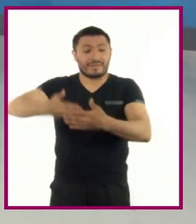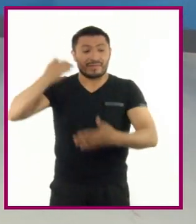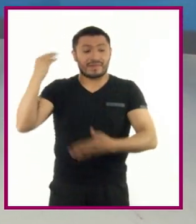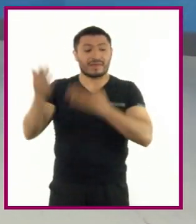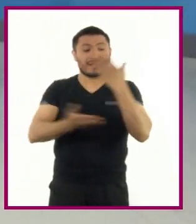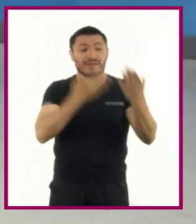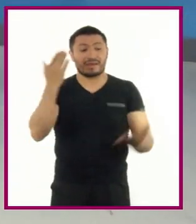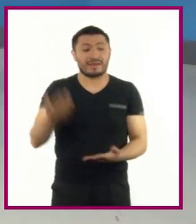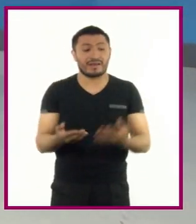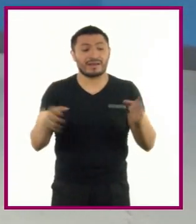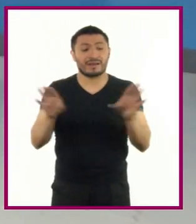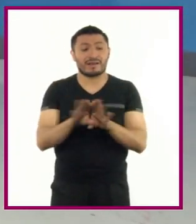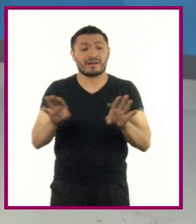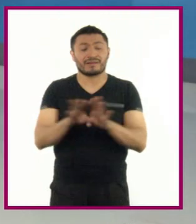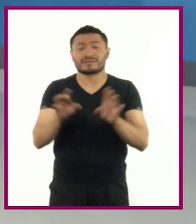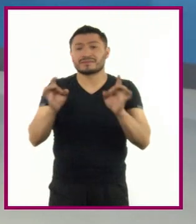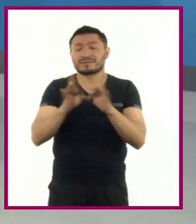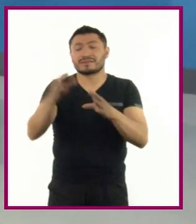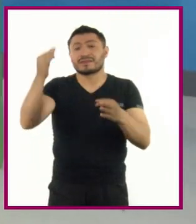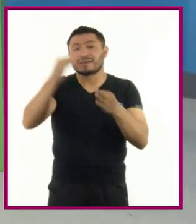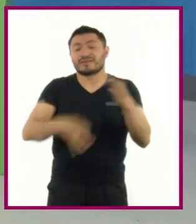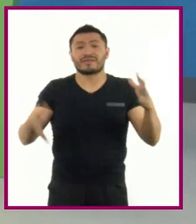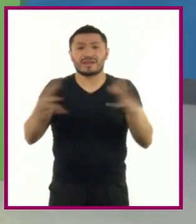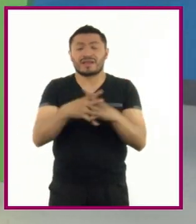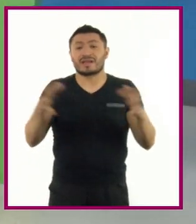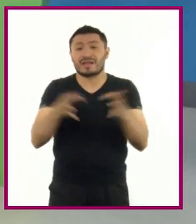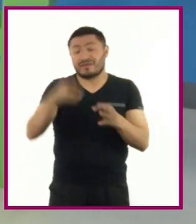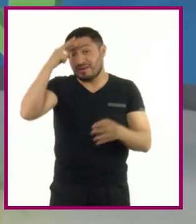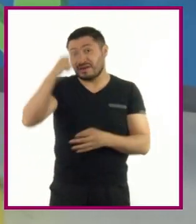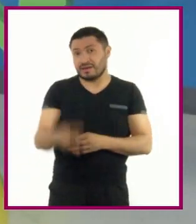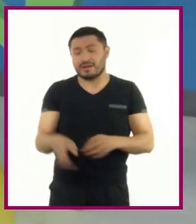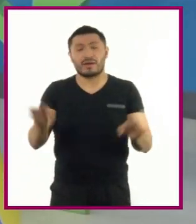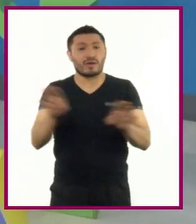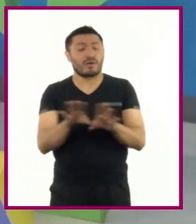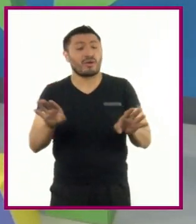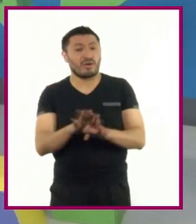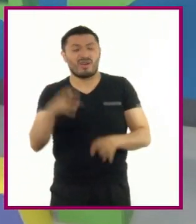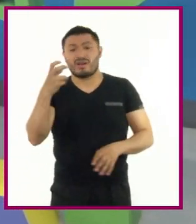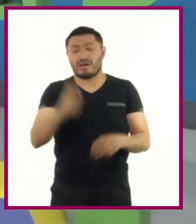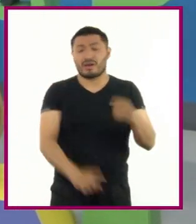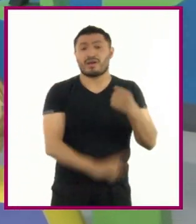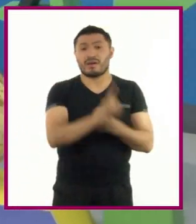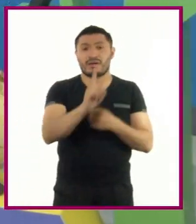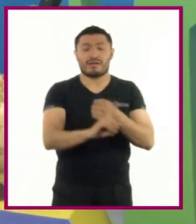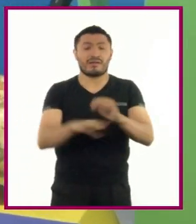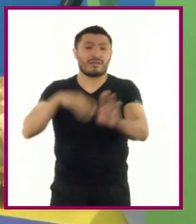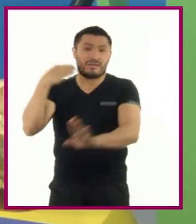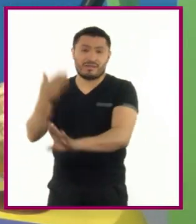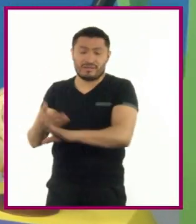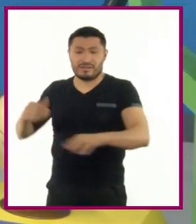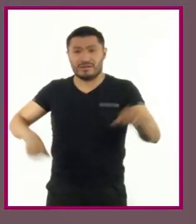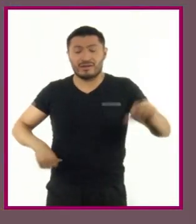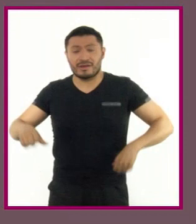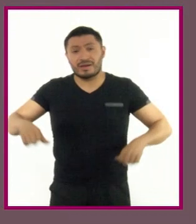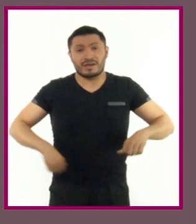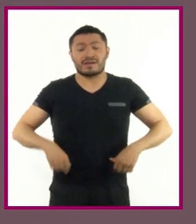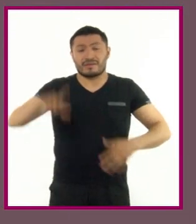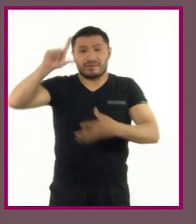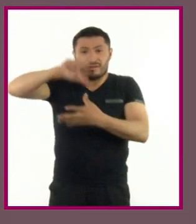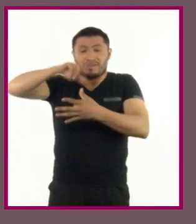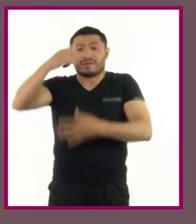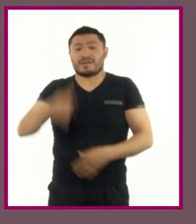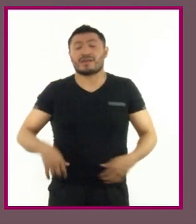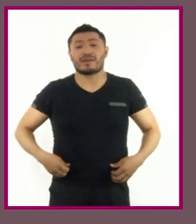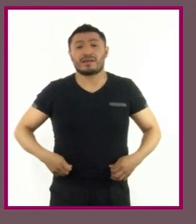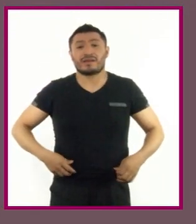estudiamos el impacto que tuvo el final de la Guerra Fría en México, cómo este conflicto influyó en el activismo latinoamericano y también